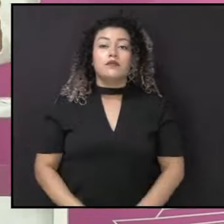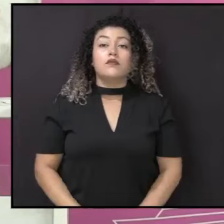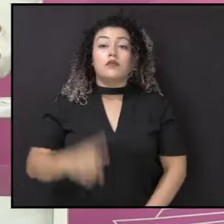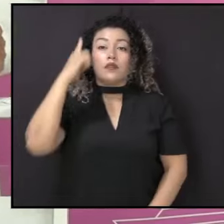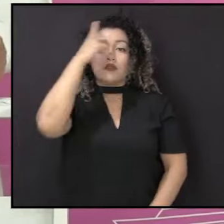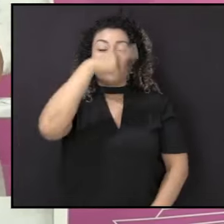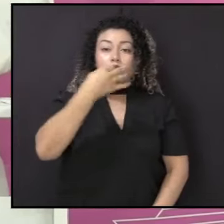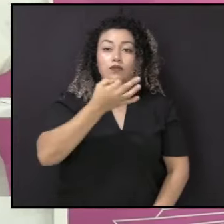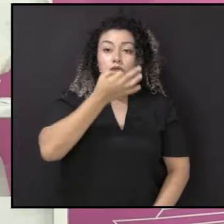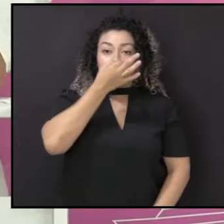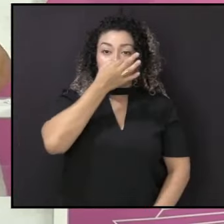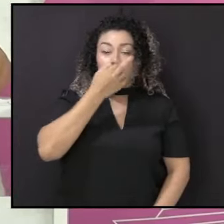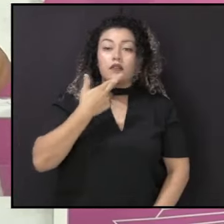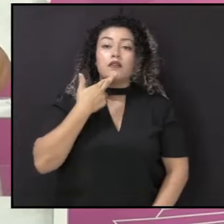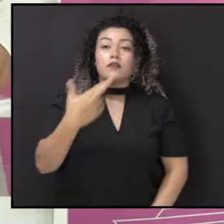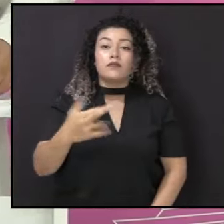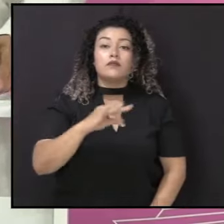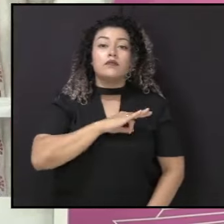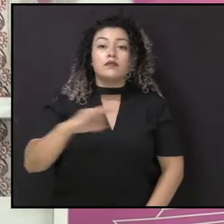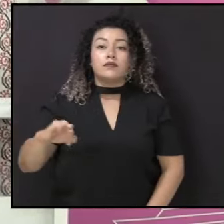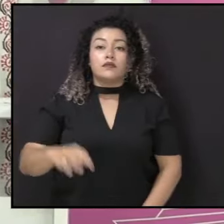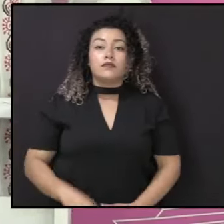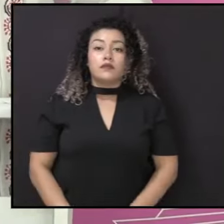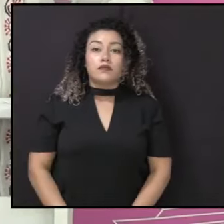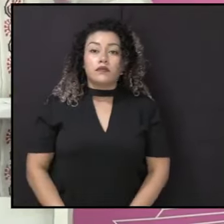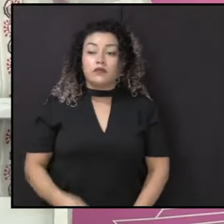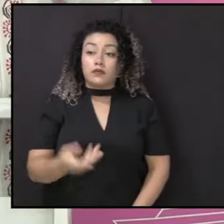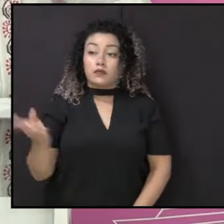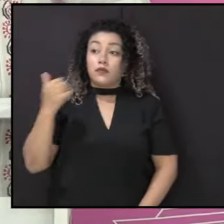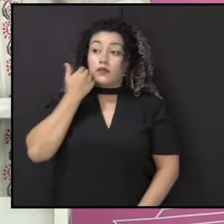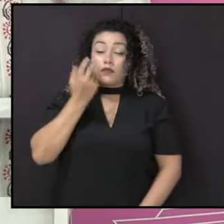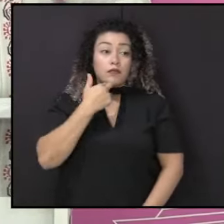minuto para su respuesta. ¿Van a querer el uso de la réplica?